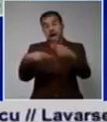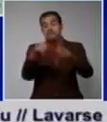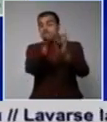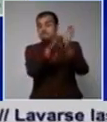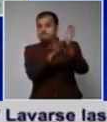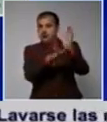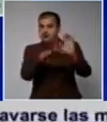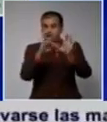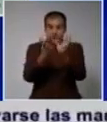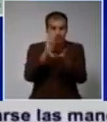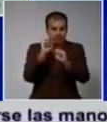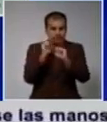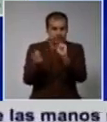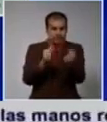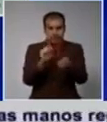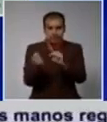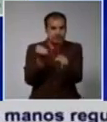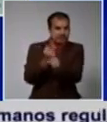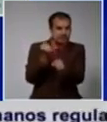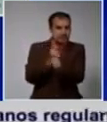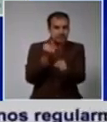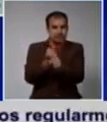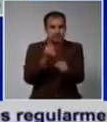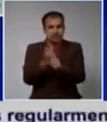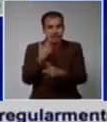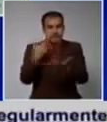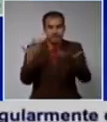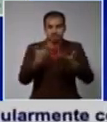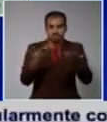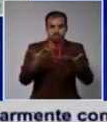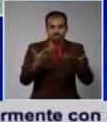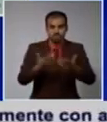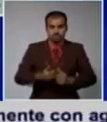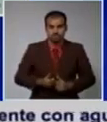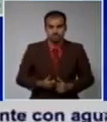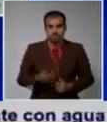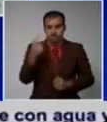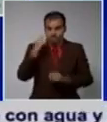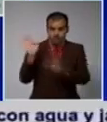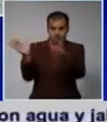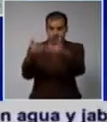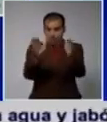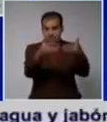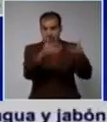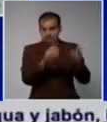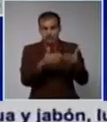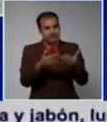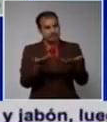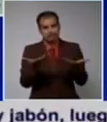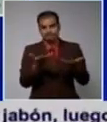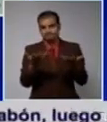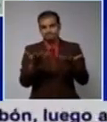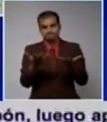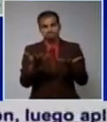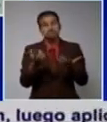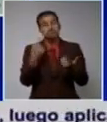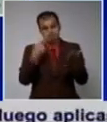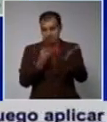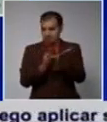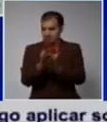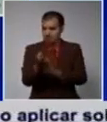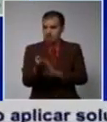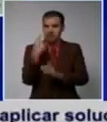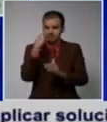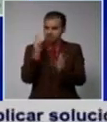se ha restringido cada día un poquito más, pero todavía confirma un número elevado de